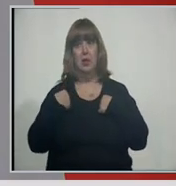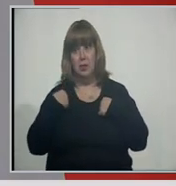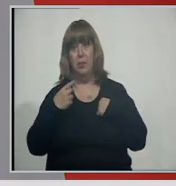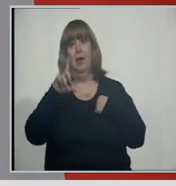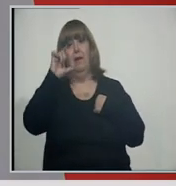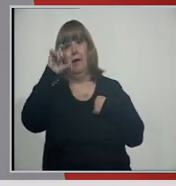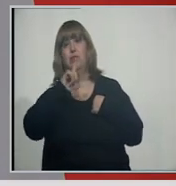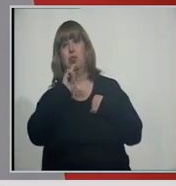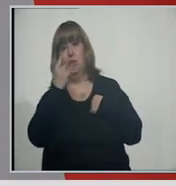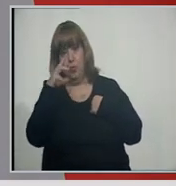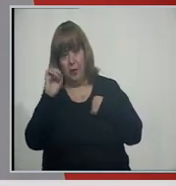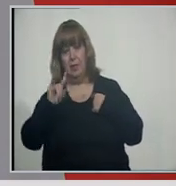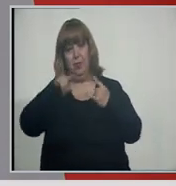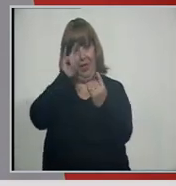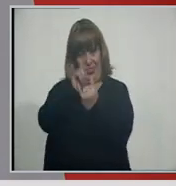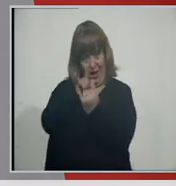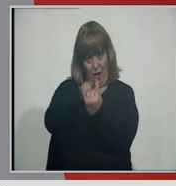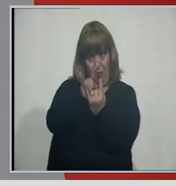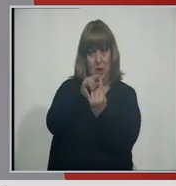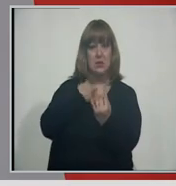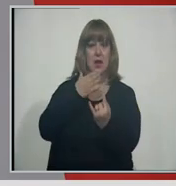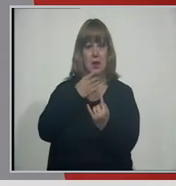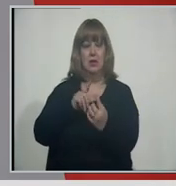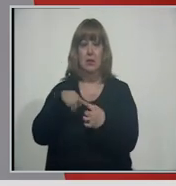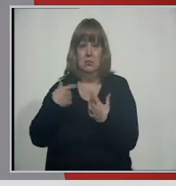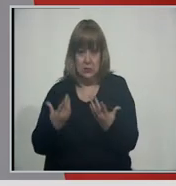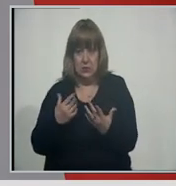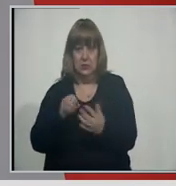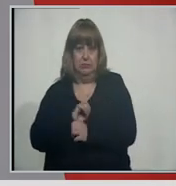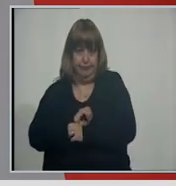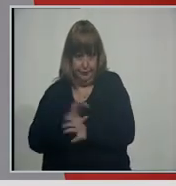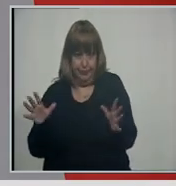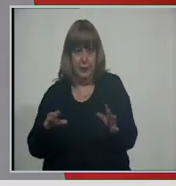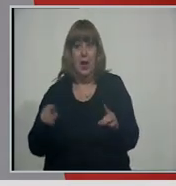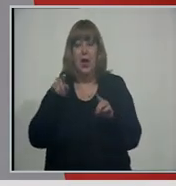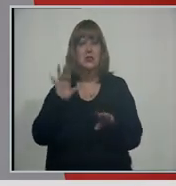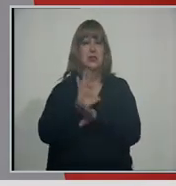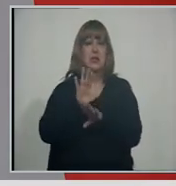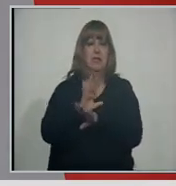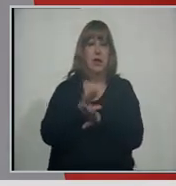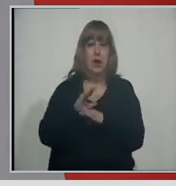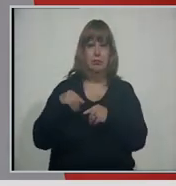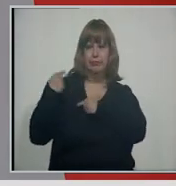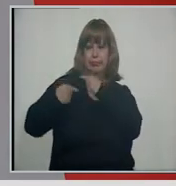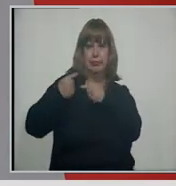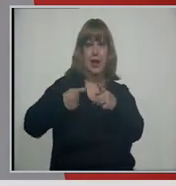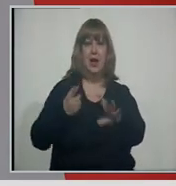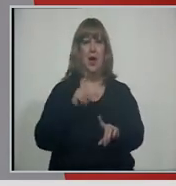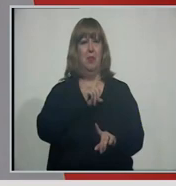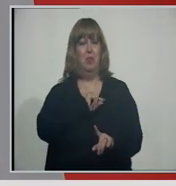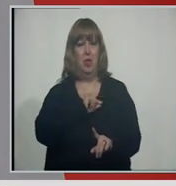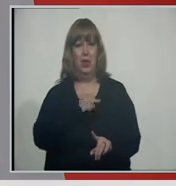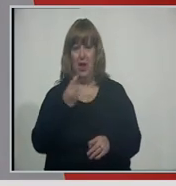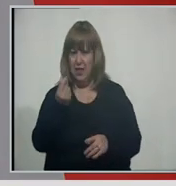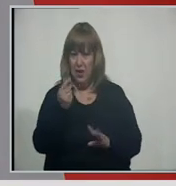que produjo drácula y se arriesgó tampoco habría nadie esa es una explosión de música claro entonces a mí me duele mucho pero por la